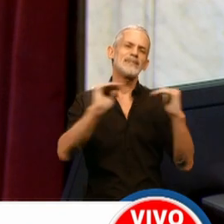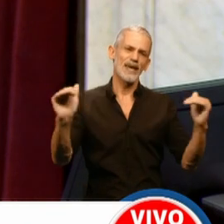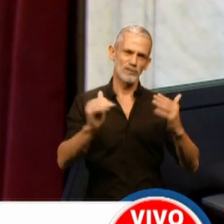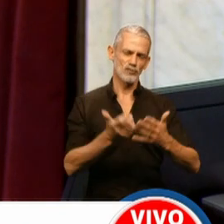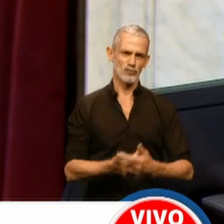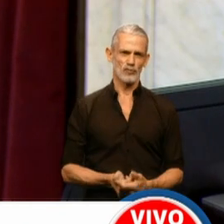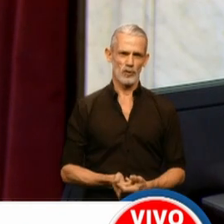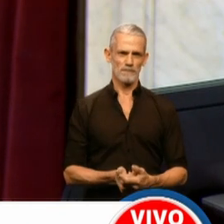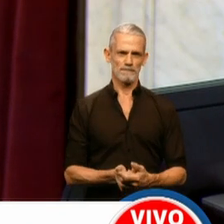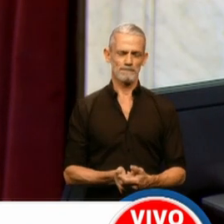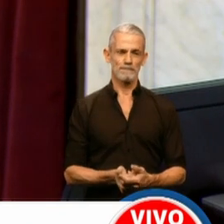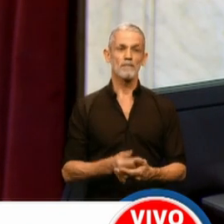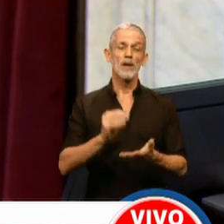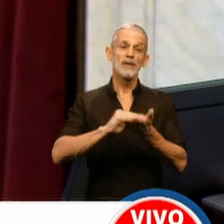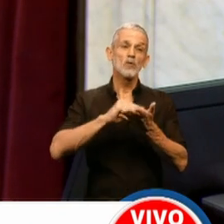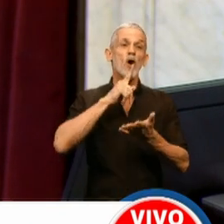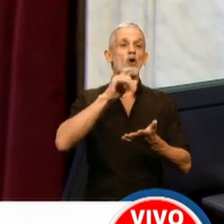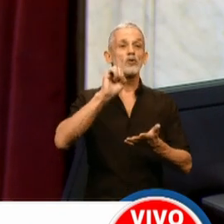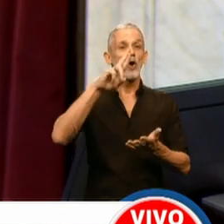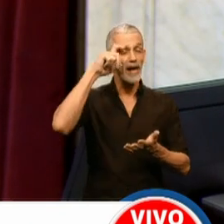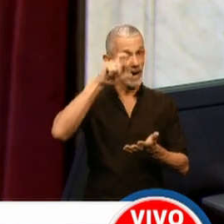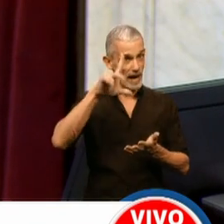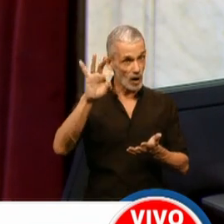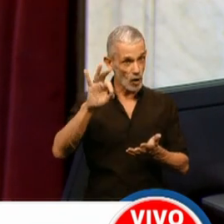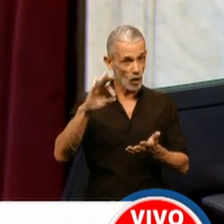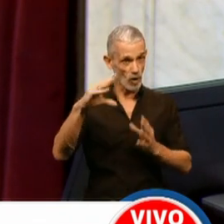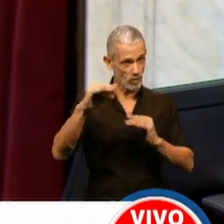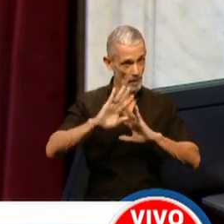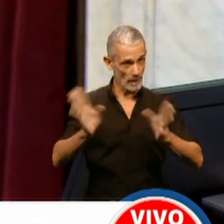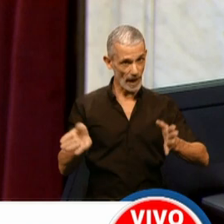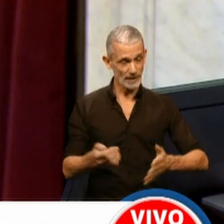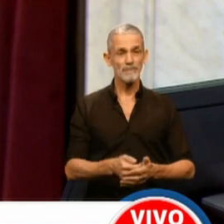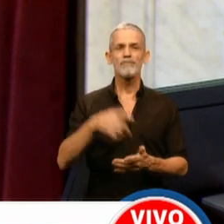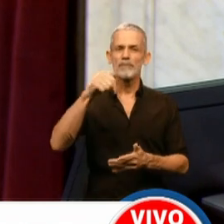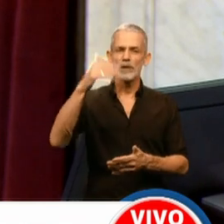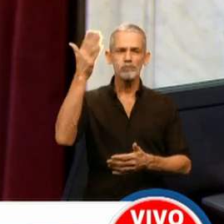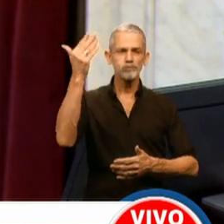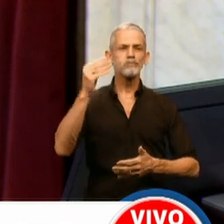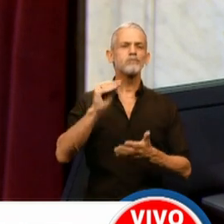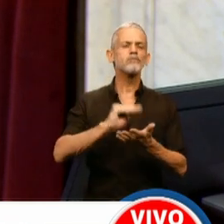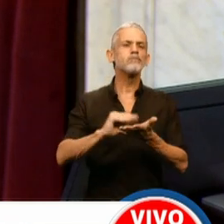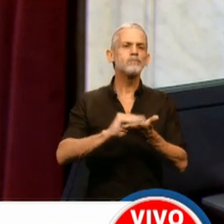por favor diputado torero en uso de la palabra